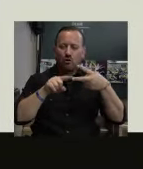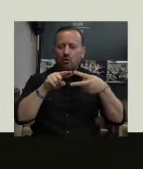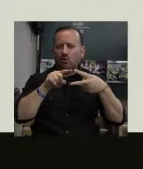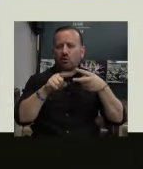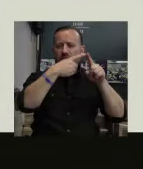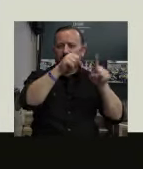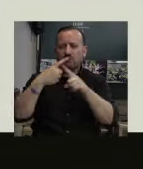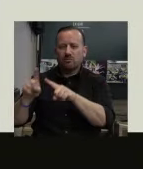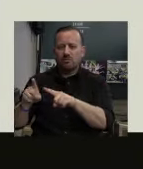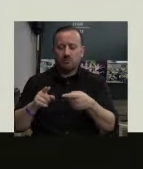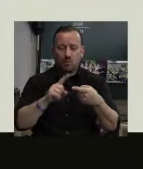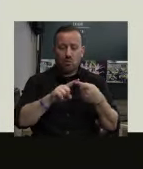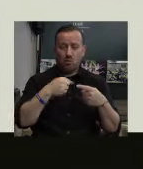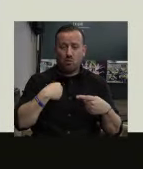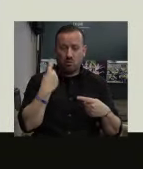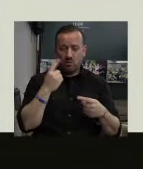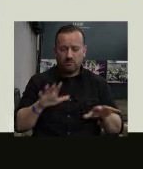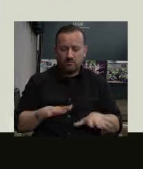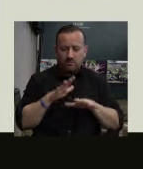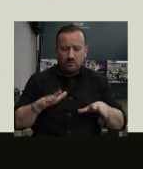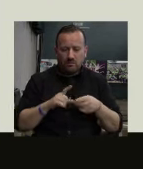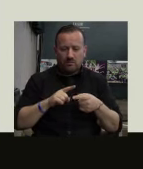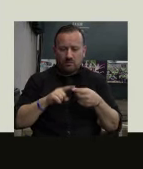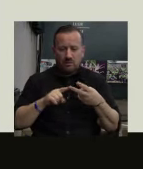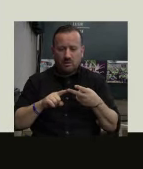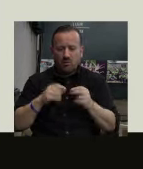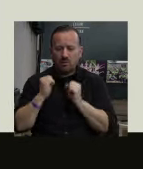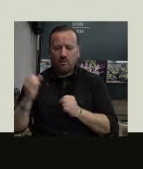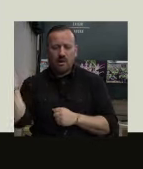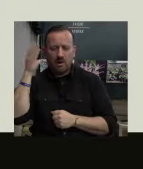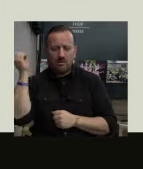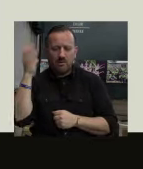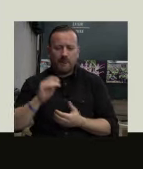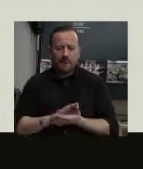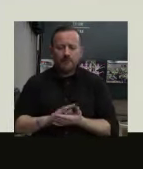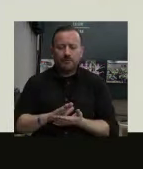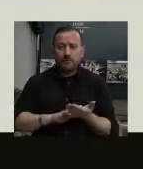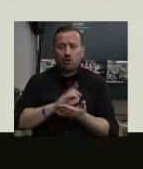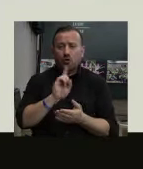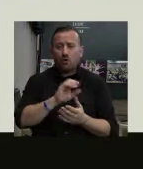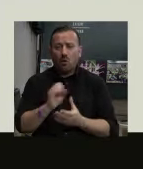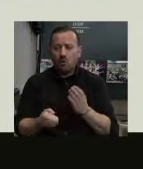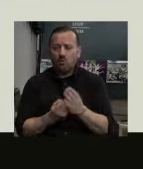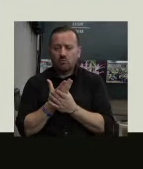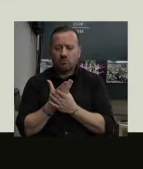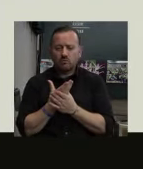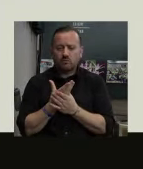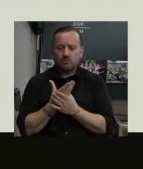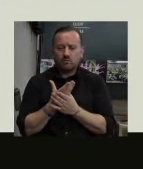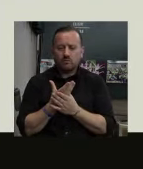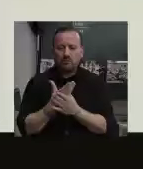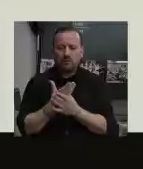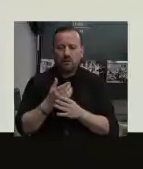variables el entusiasmo y la capacidad de aprender no se Innova desde la